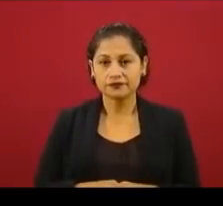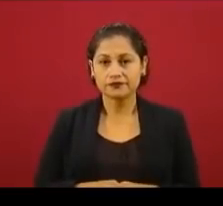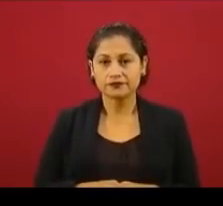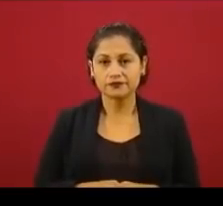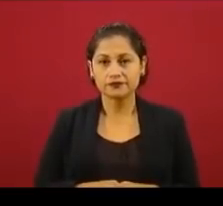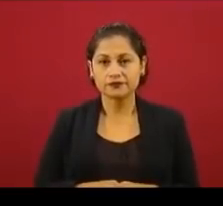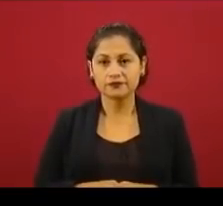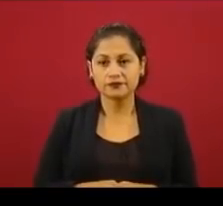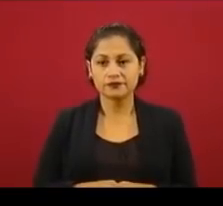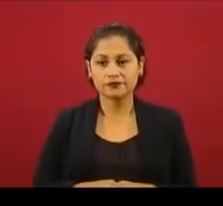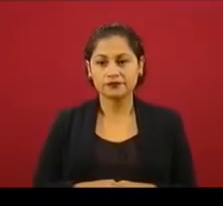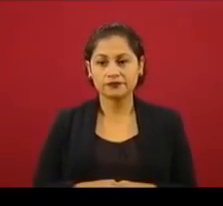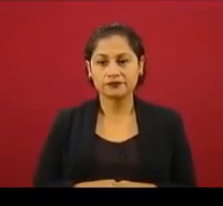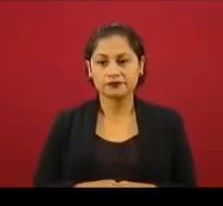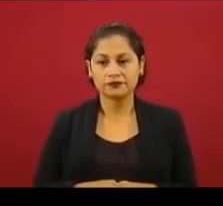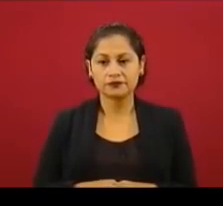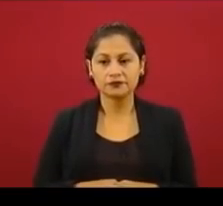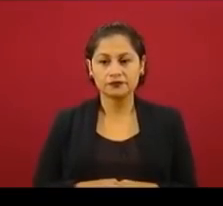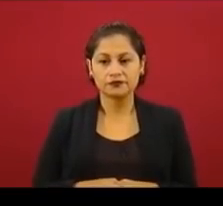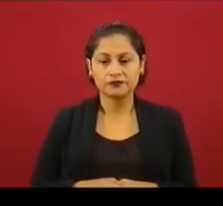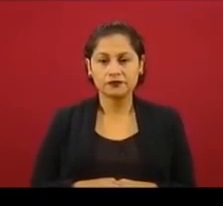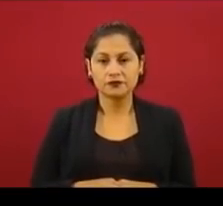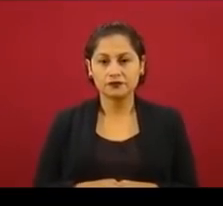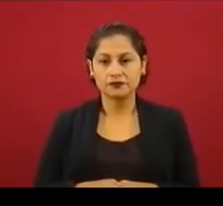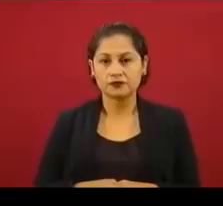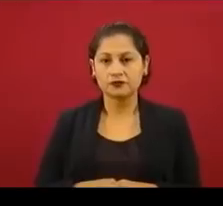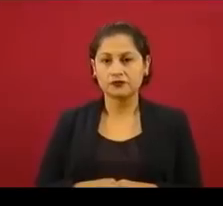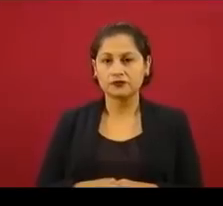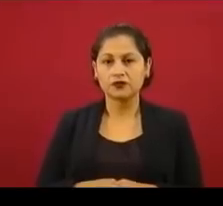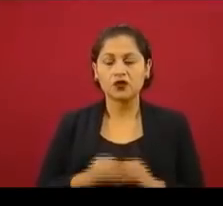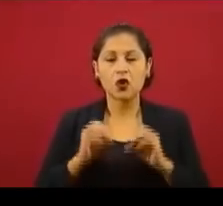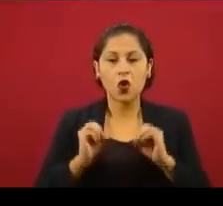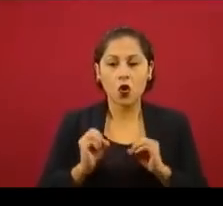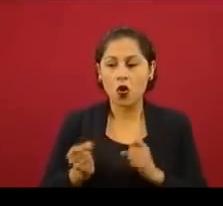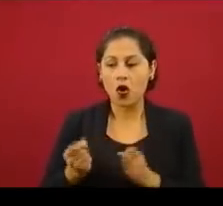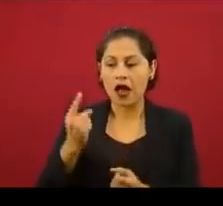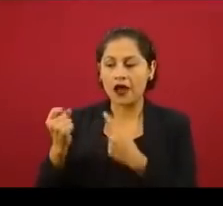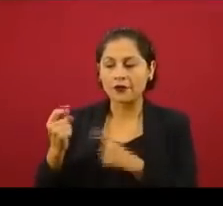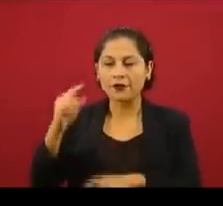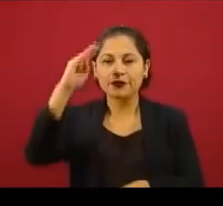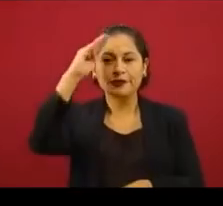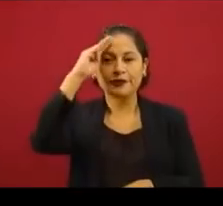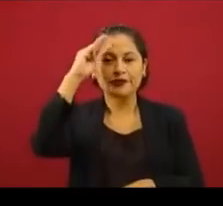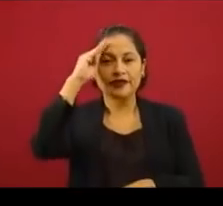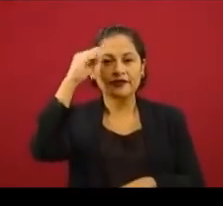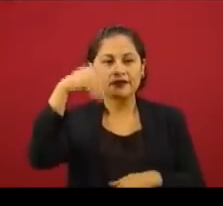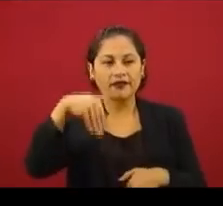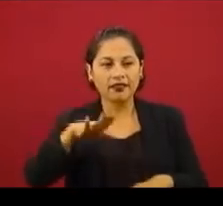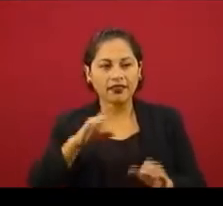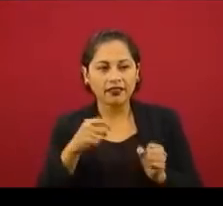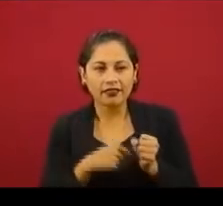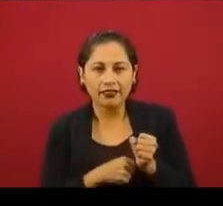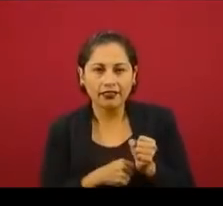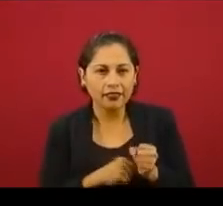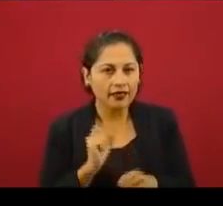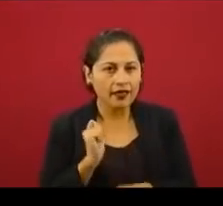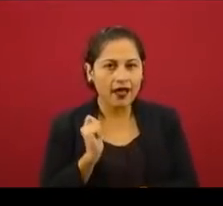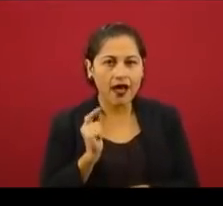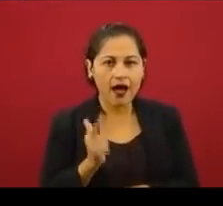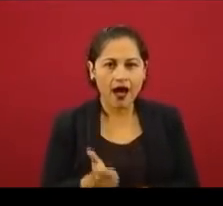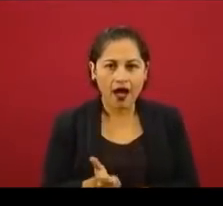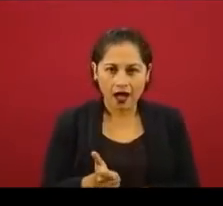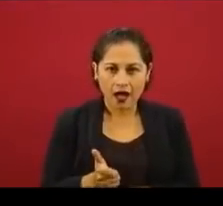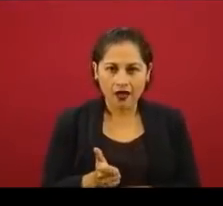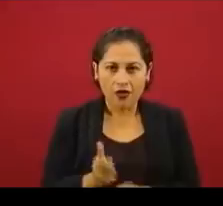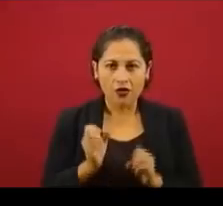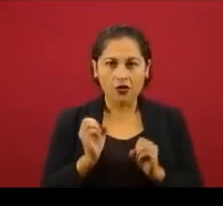no sean las cosas como son, que piensen que estamos ocultando la verdad,